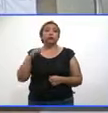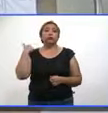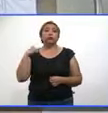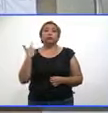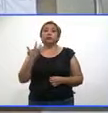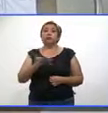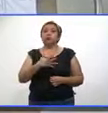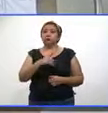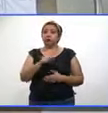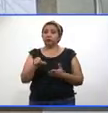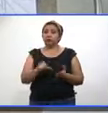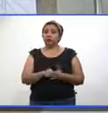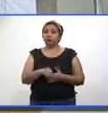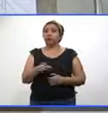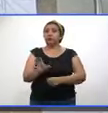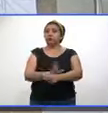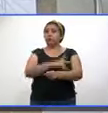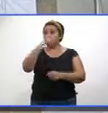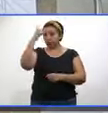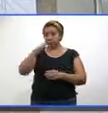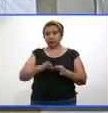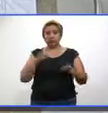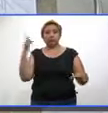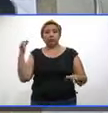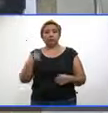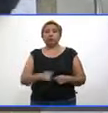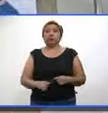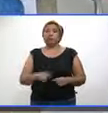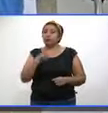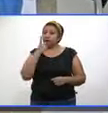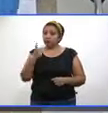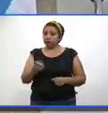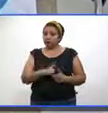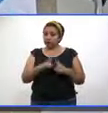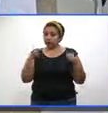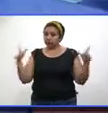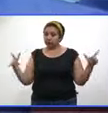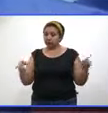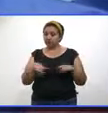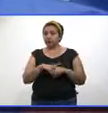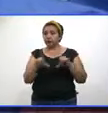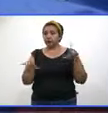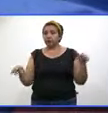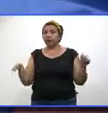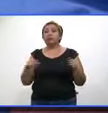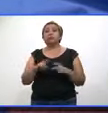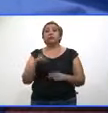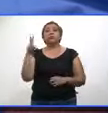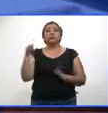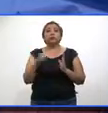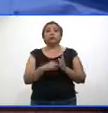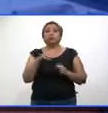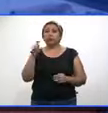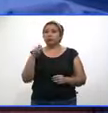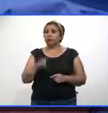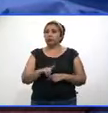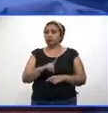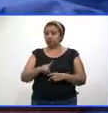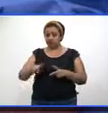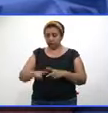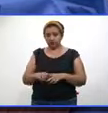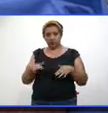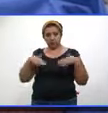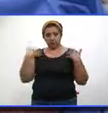Yucatán cuenta con el Centro de Simulación para la Excelencia Clínica y Quirúrgica más grande del país, que abrió sus puertas en 2020 y desde entonces